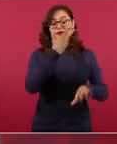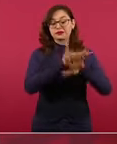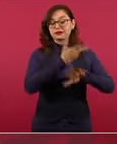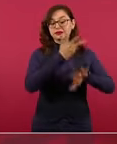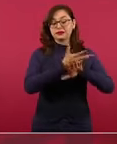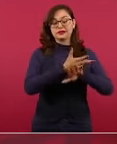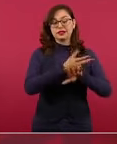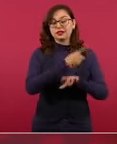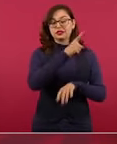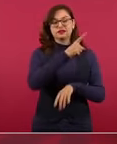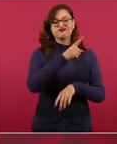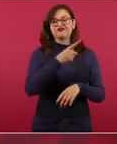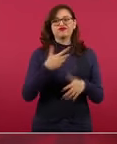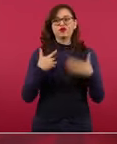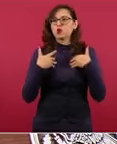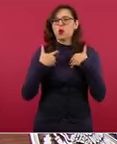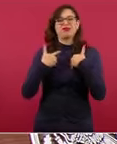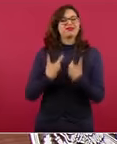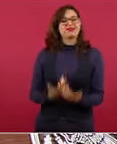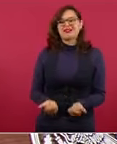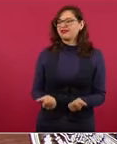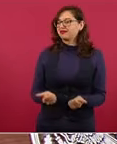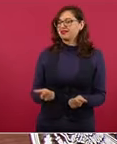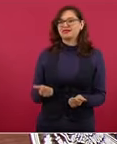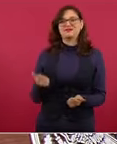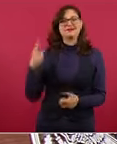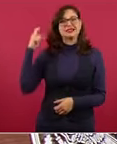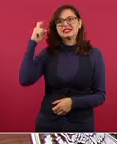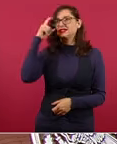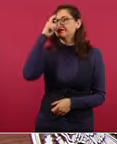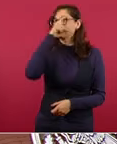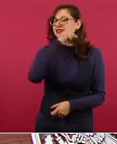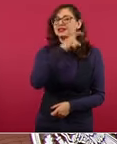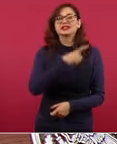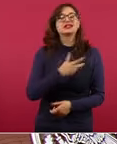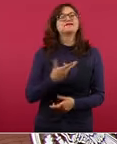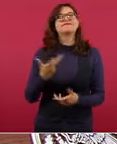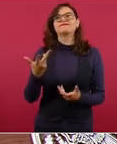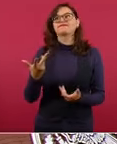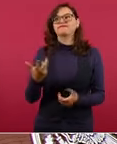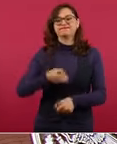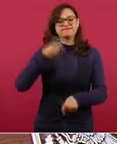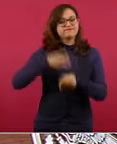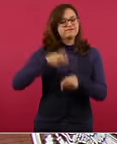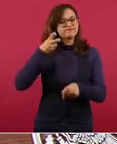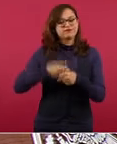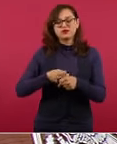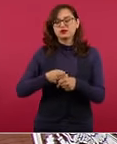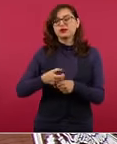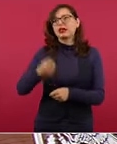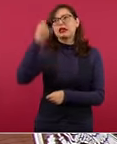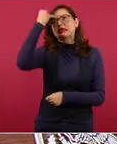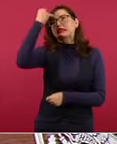aceptar sobre todo por sus dogmas